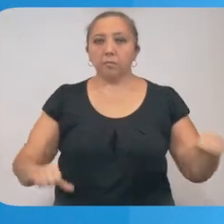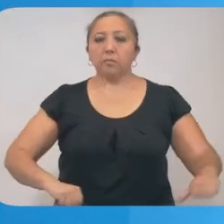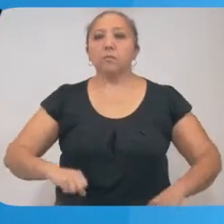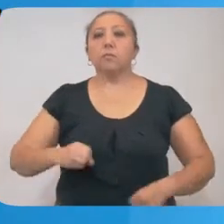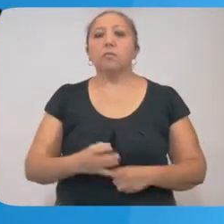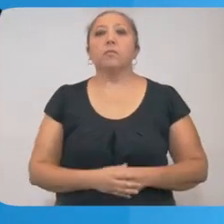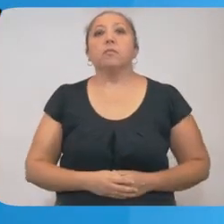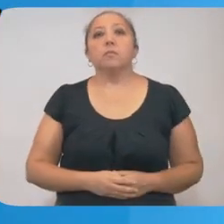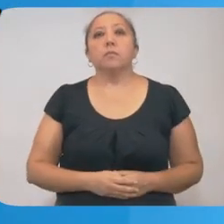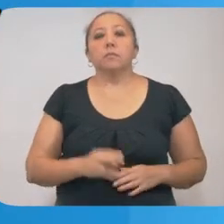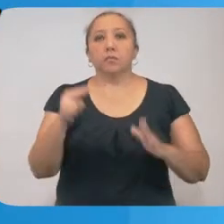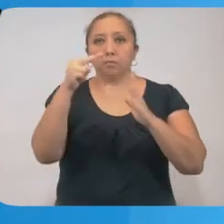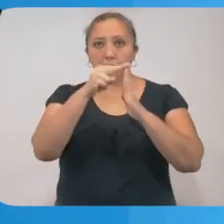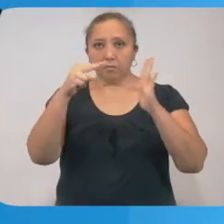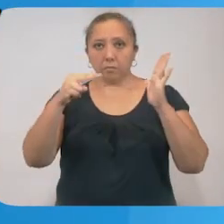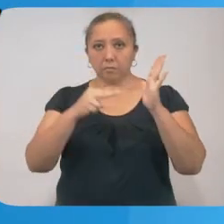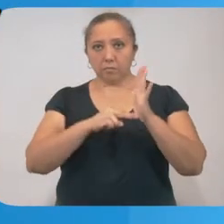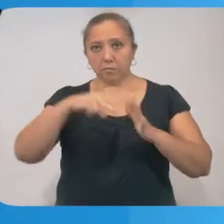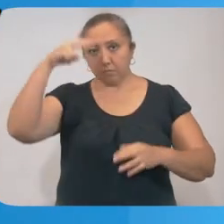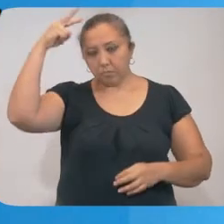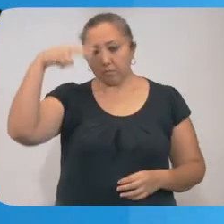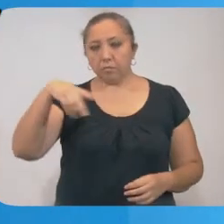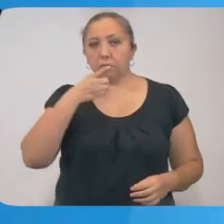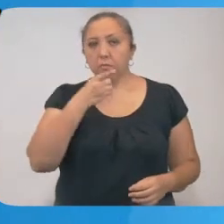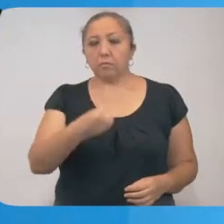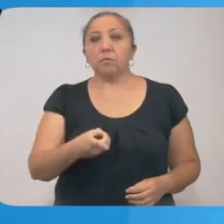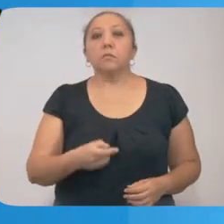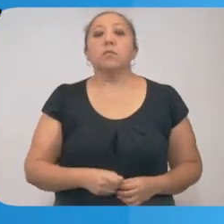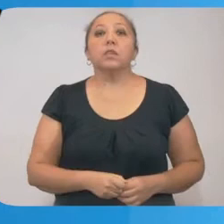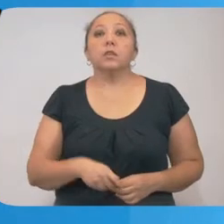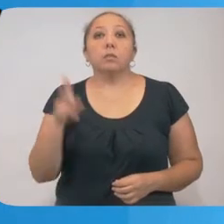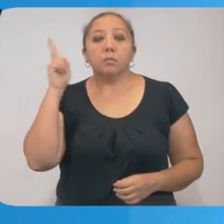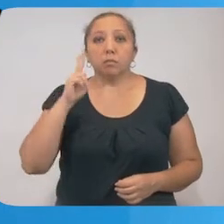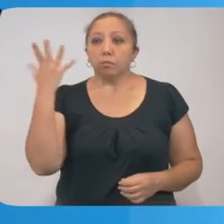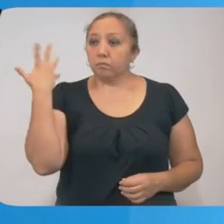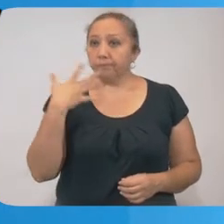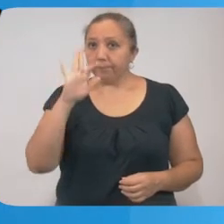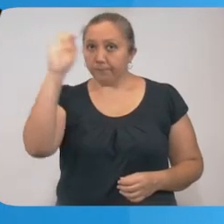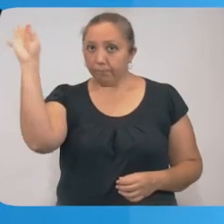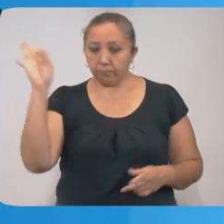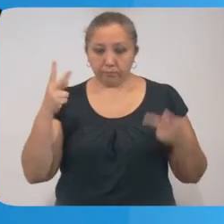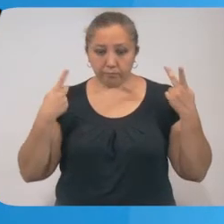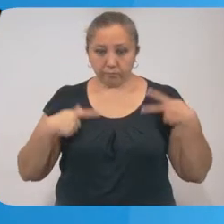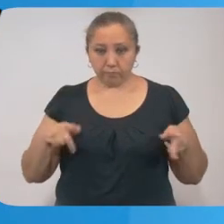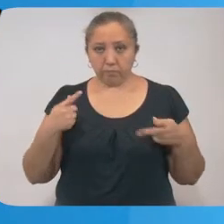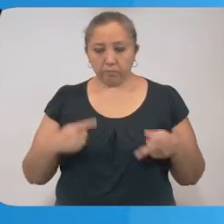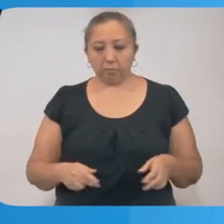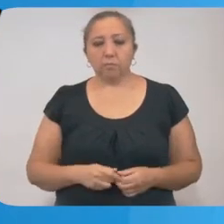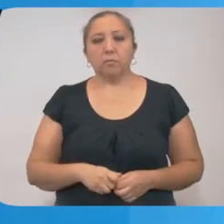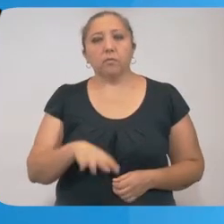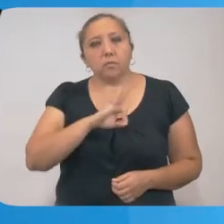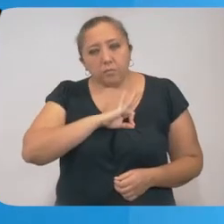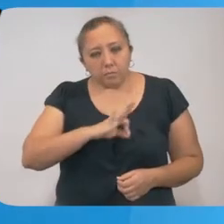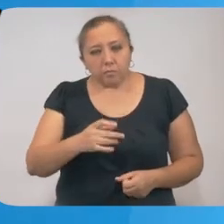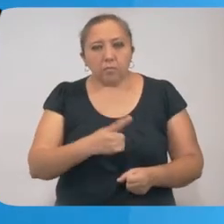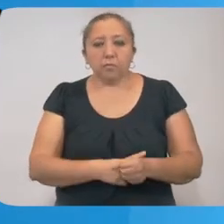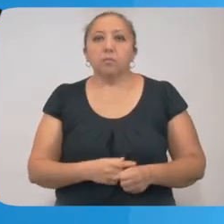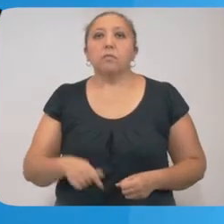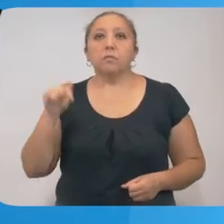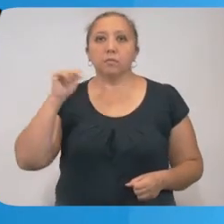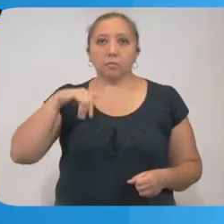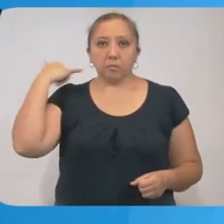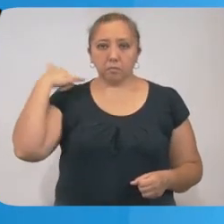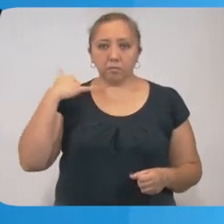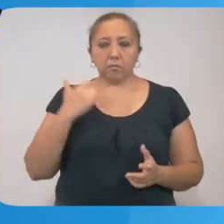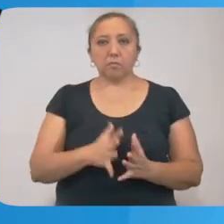actividades. La norma de la Federación marca que se deben realizar pruebas al 10% de los pacientes sintomáticos sospechosos, y en